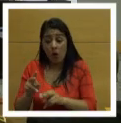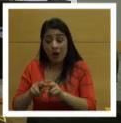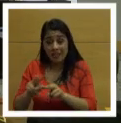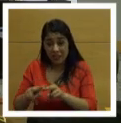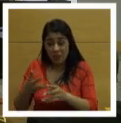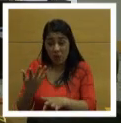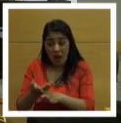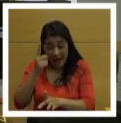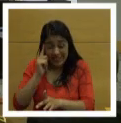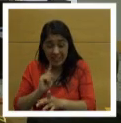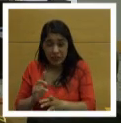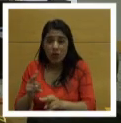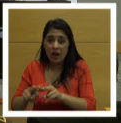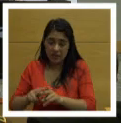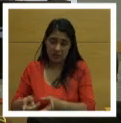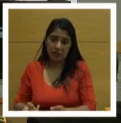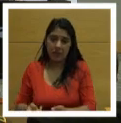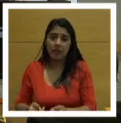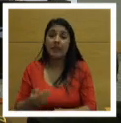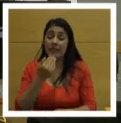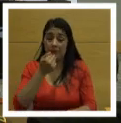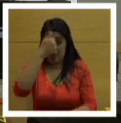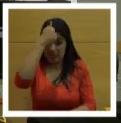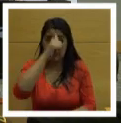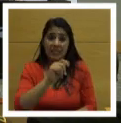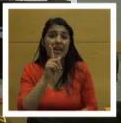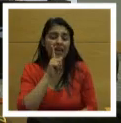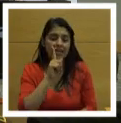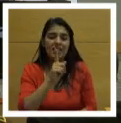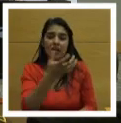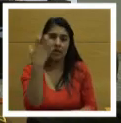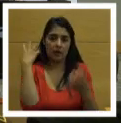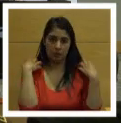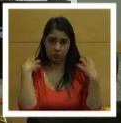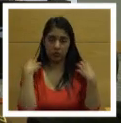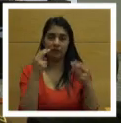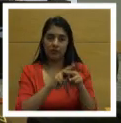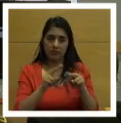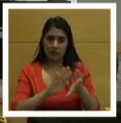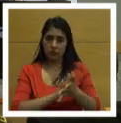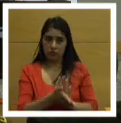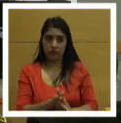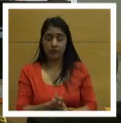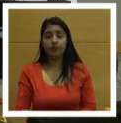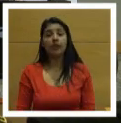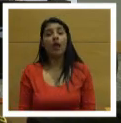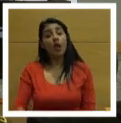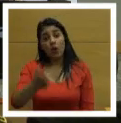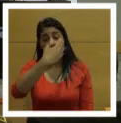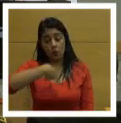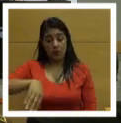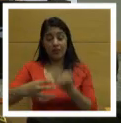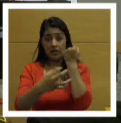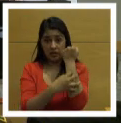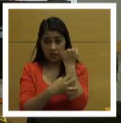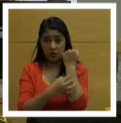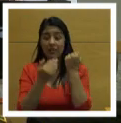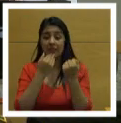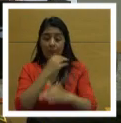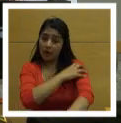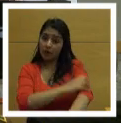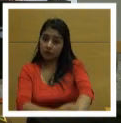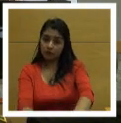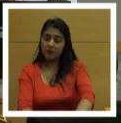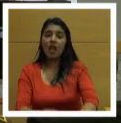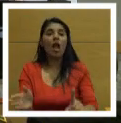caso que ya sea necesario a los autores de estos hechos. En este sentido, nuestra región, como en el resto del país, la violencia